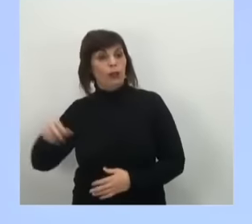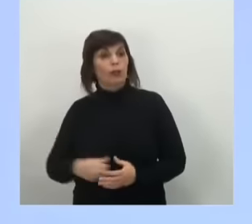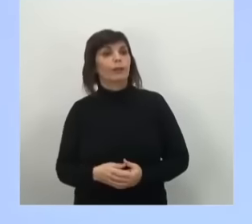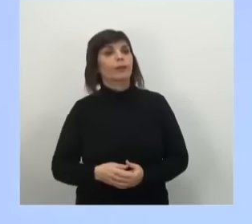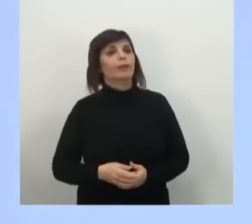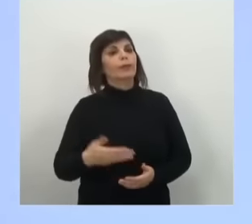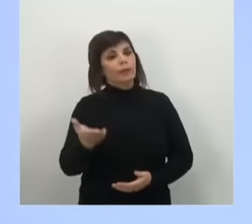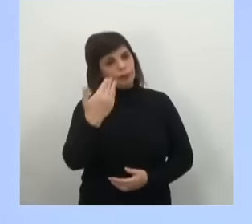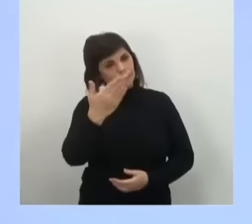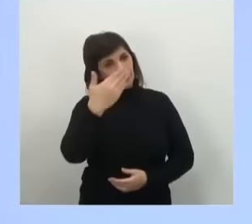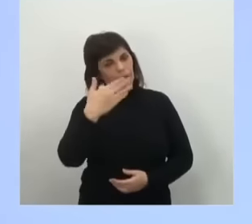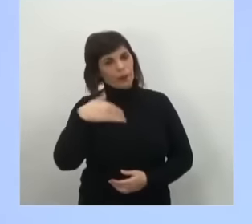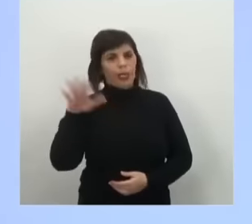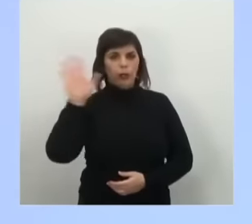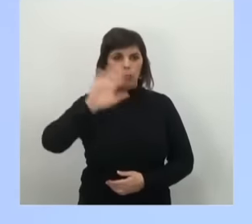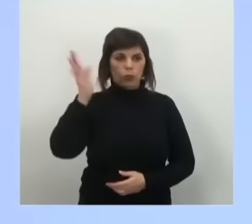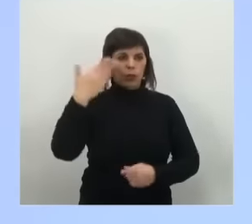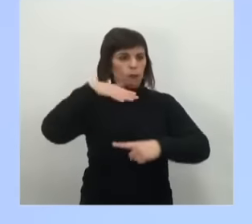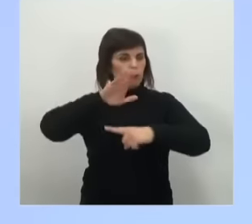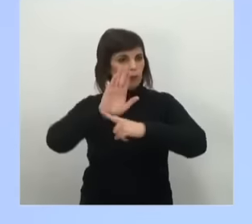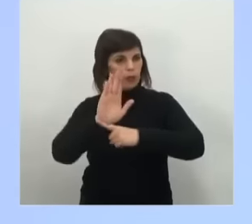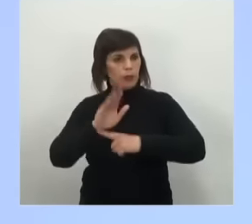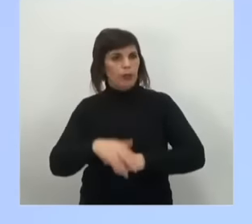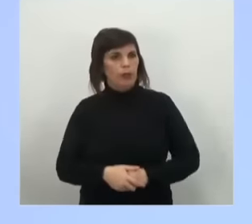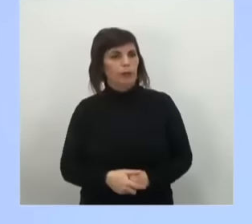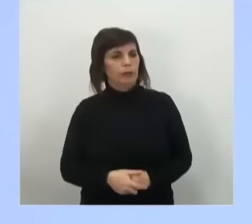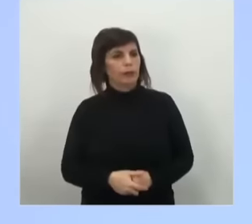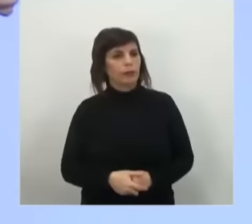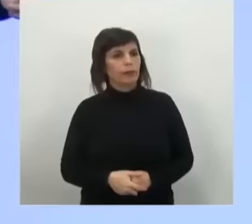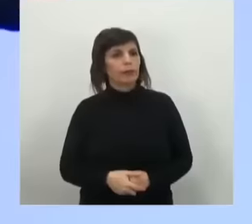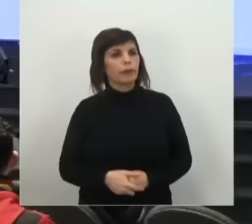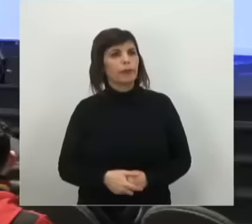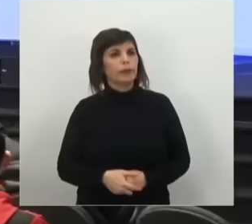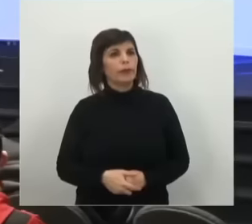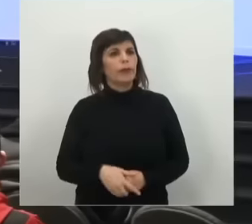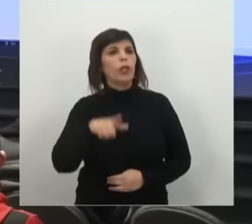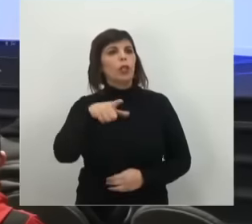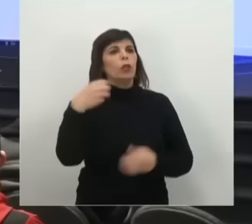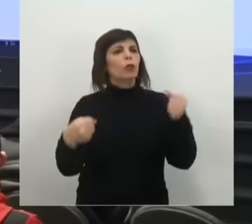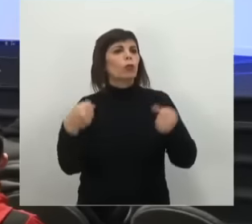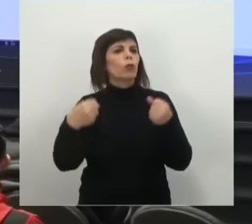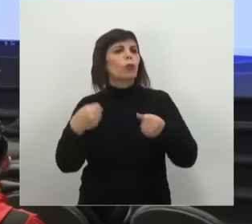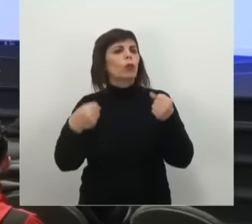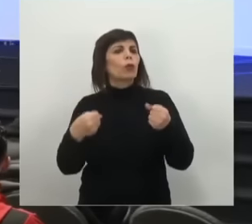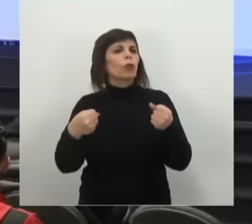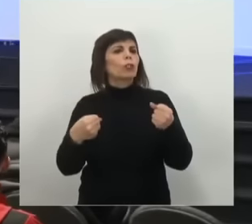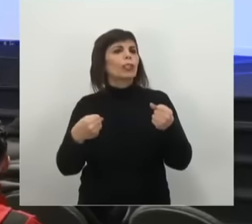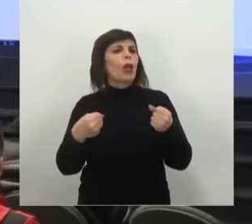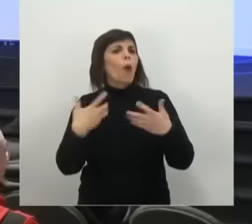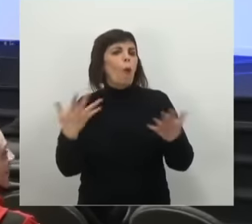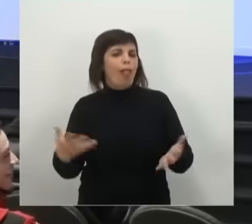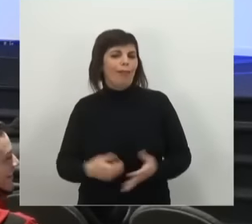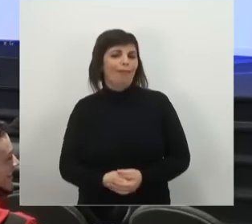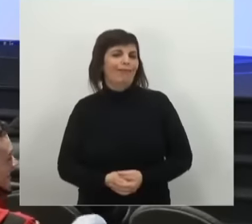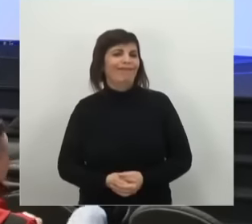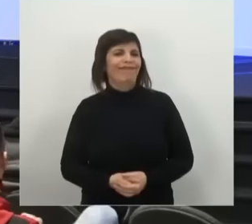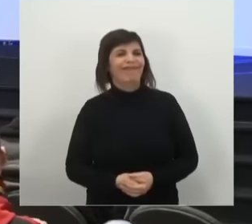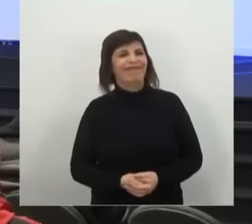Ven aquí da un saludo ven preséntate dinos qué clase de coche robas en Los Ángeles Ven aquí